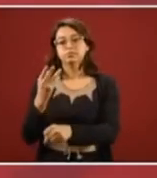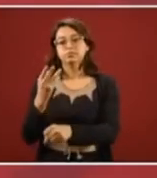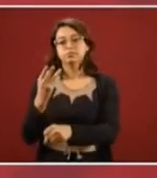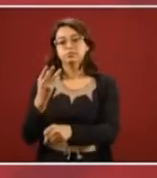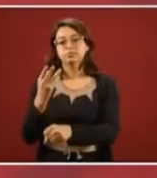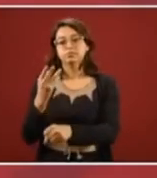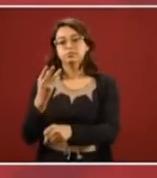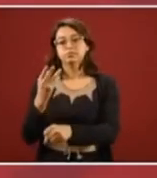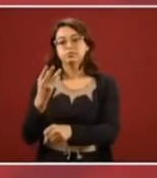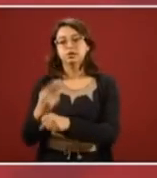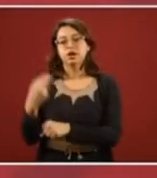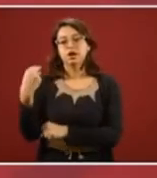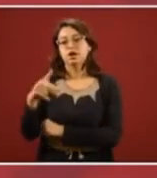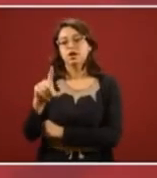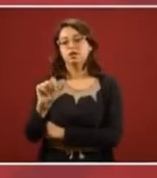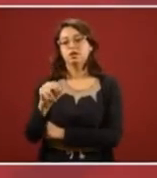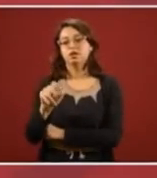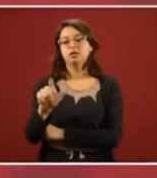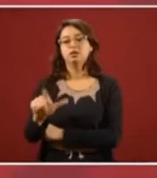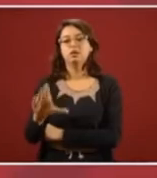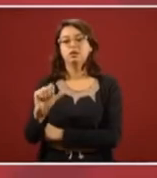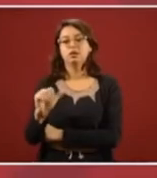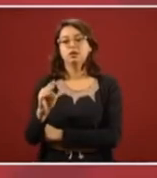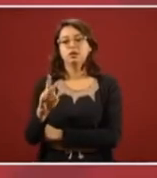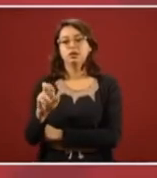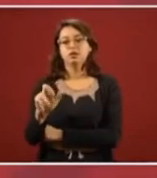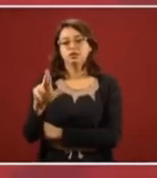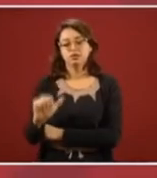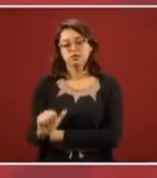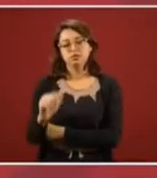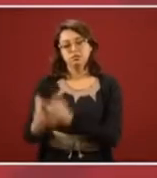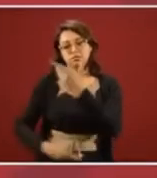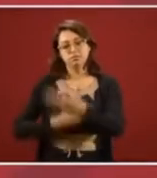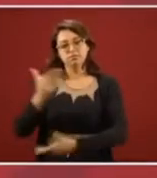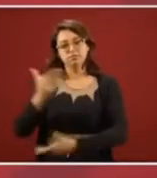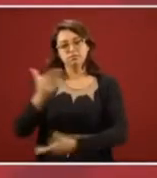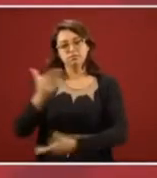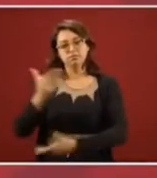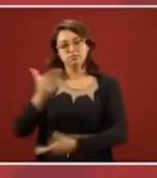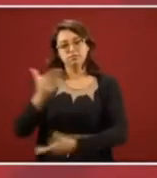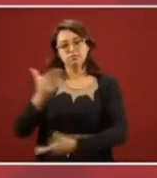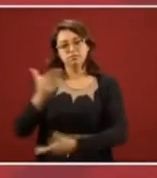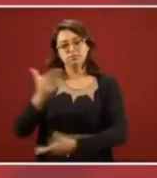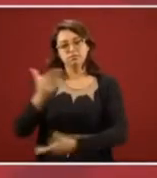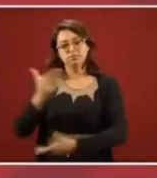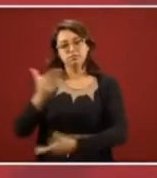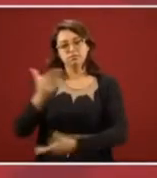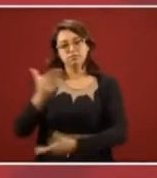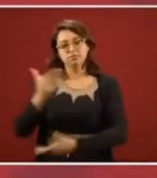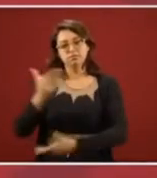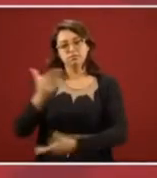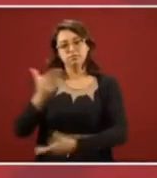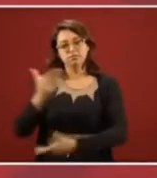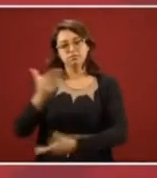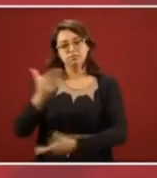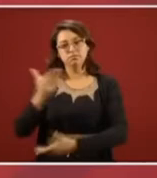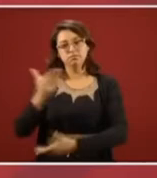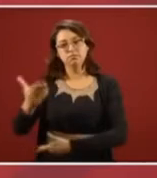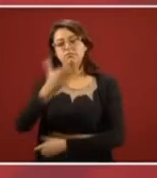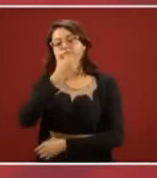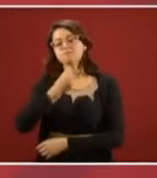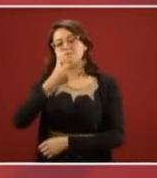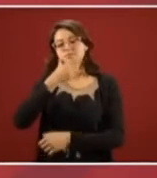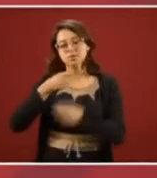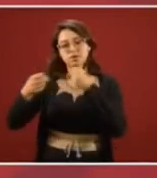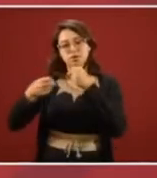daniel cabrera en homenaje a ese gran periodista de en geometría reuters el